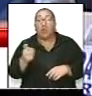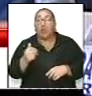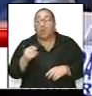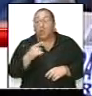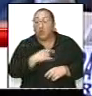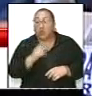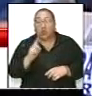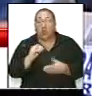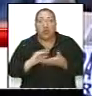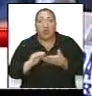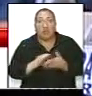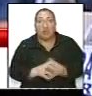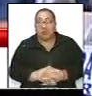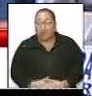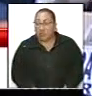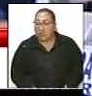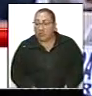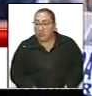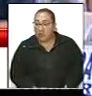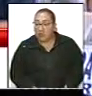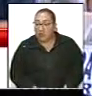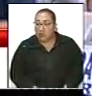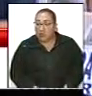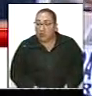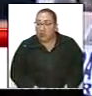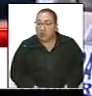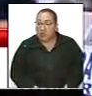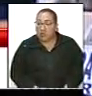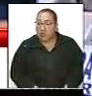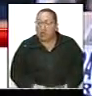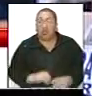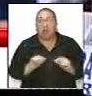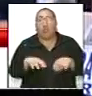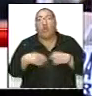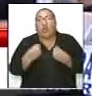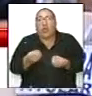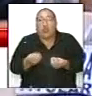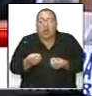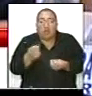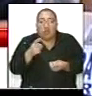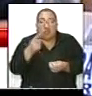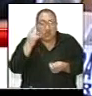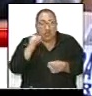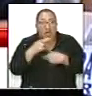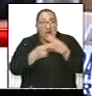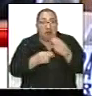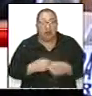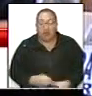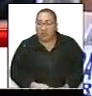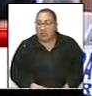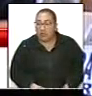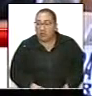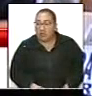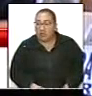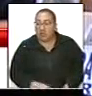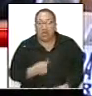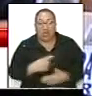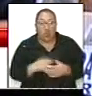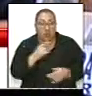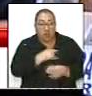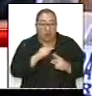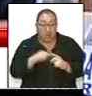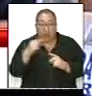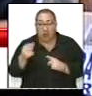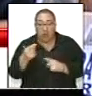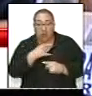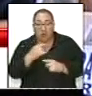han sido licenciadas. ¿Y cuáles han sido los motivos? Porque hay que ver si esos motivos se repiten de universidad a universidad. Entonces